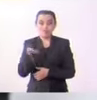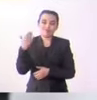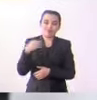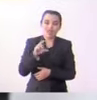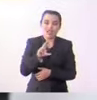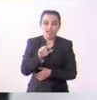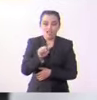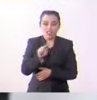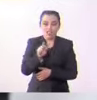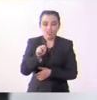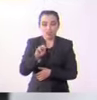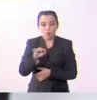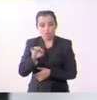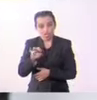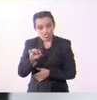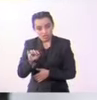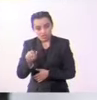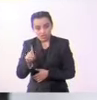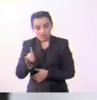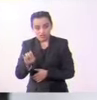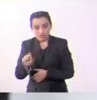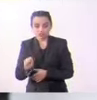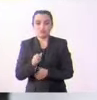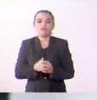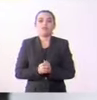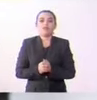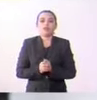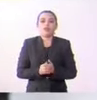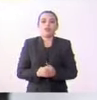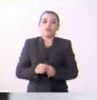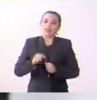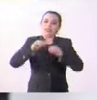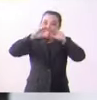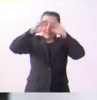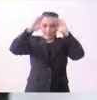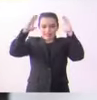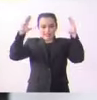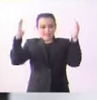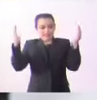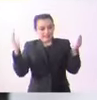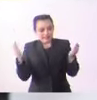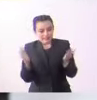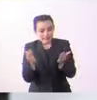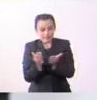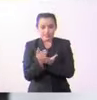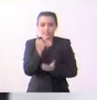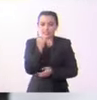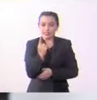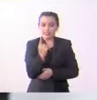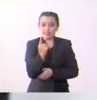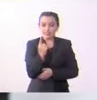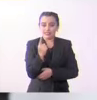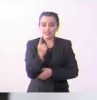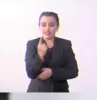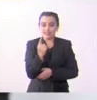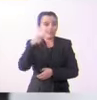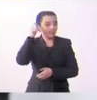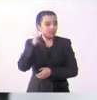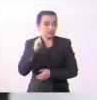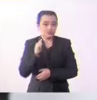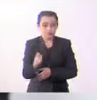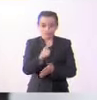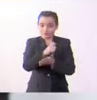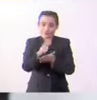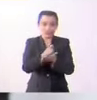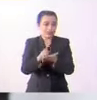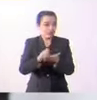época victoriana, es quizás el más universal del cuento realista y específicamente de